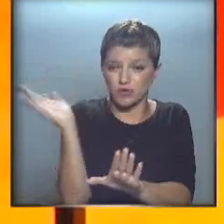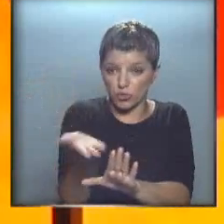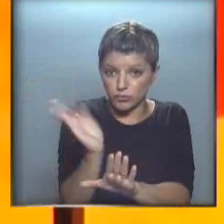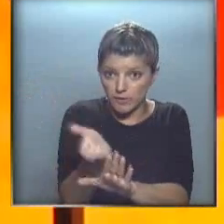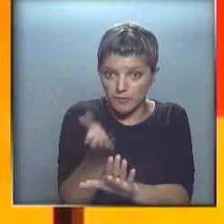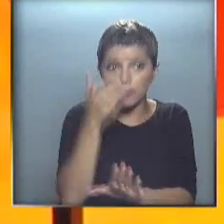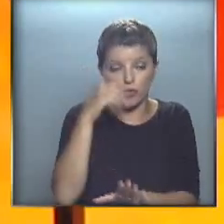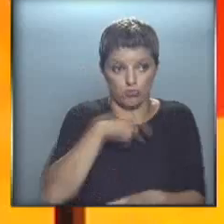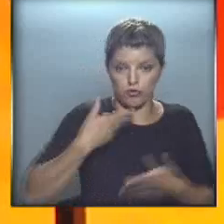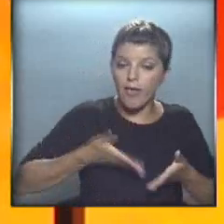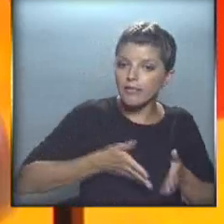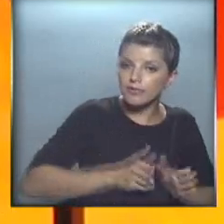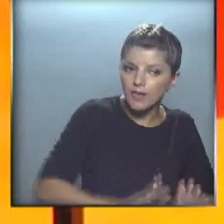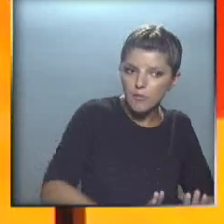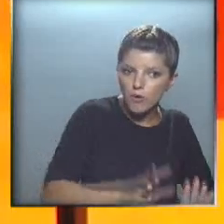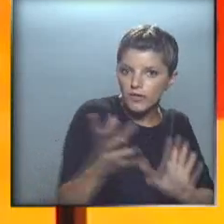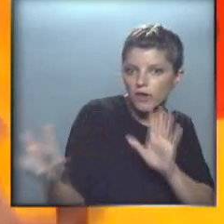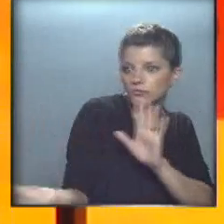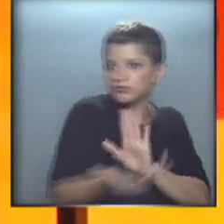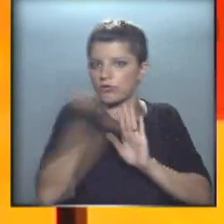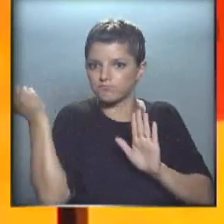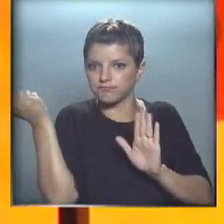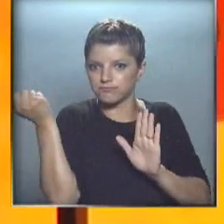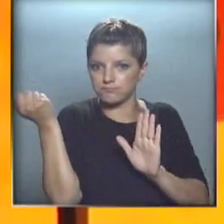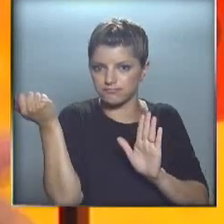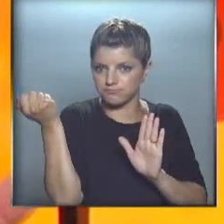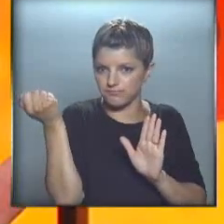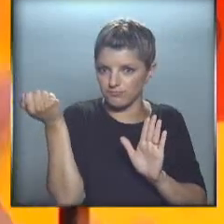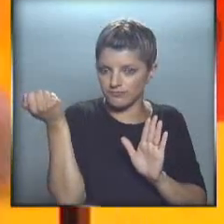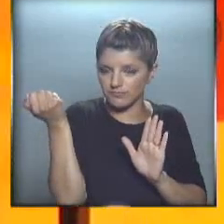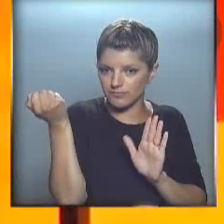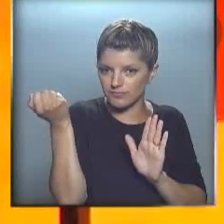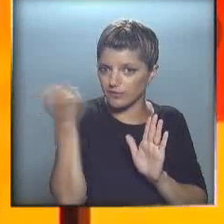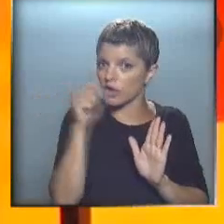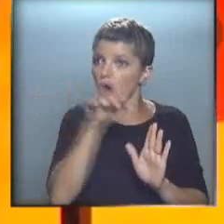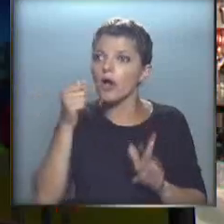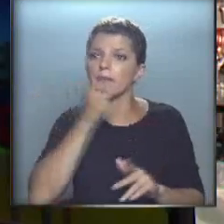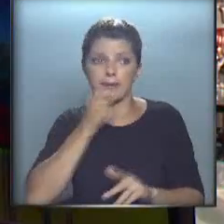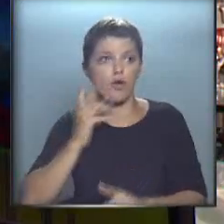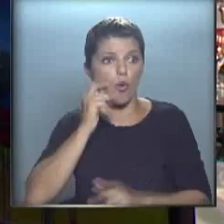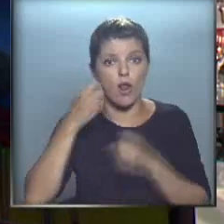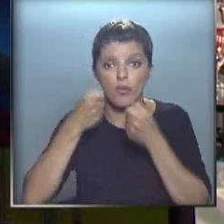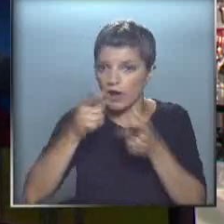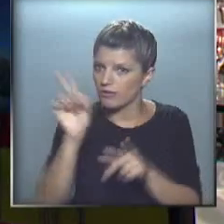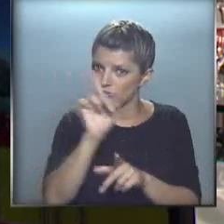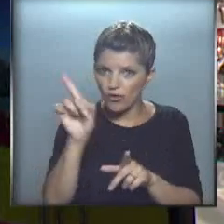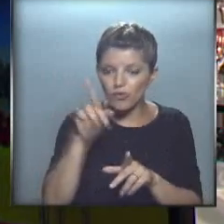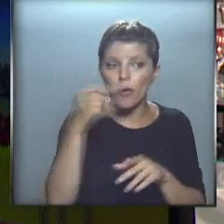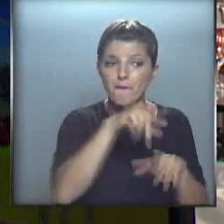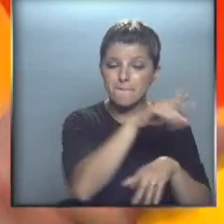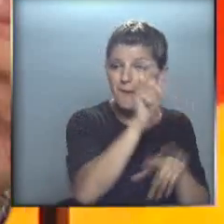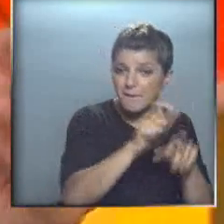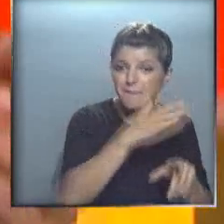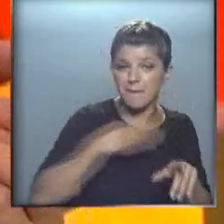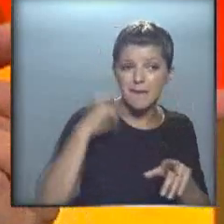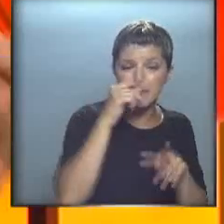sacaron de los brazos de nuestros padres, nuestra mamá, no nos entregaron a nuestros abuelos, hicieron desaparecer a nuestros padres,